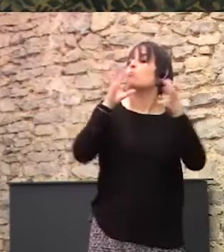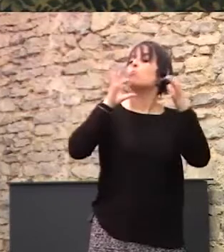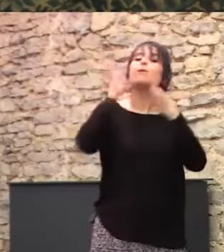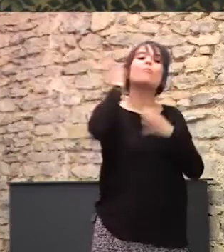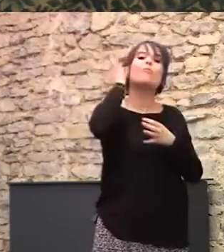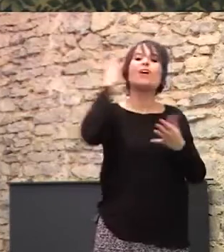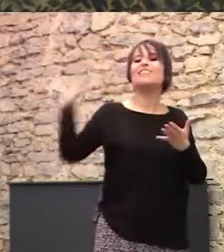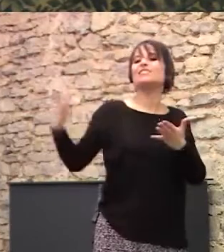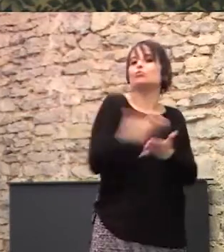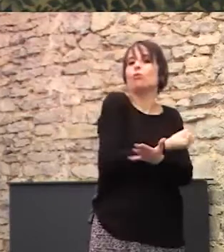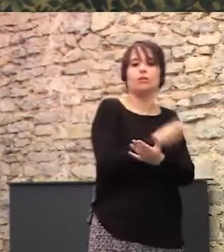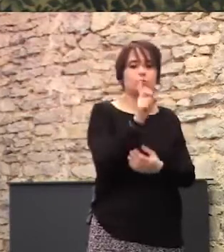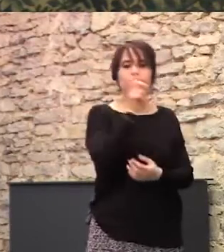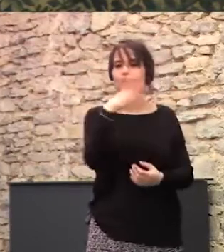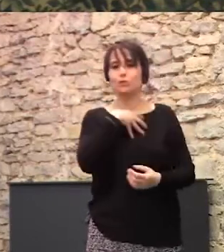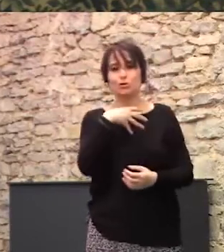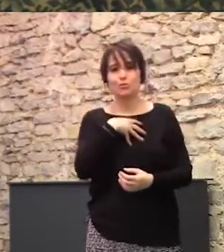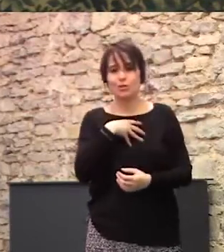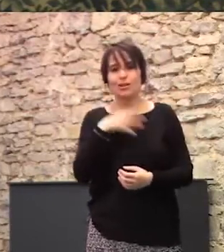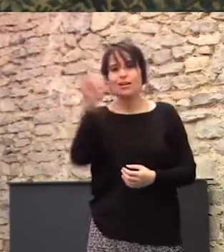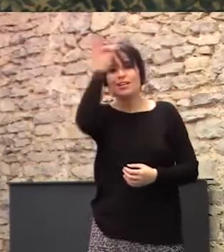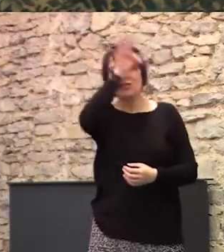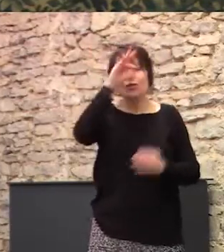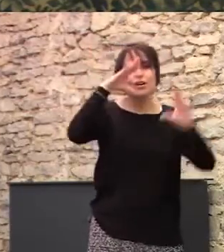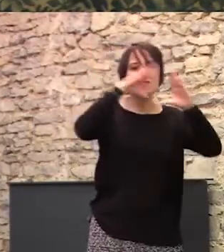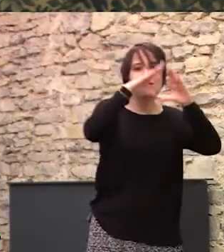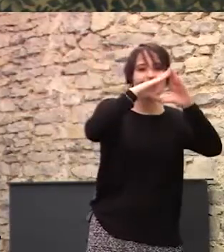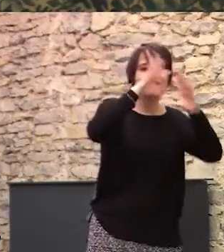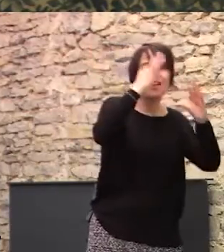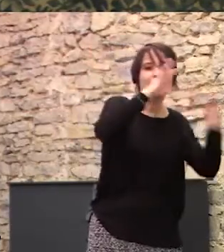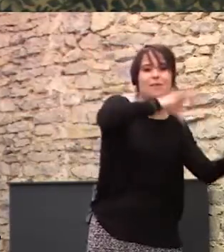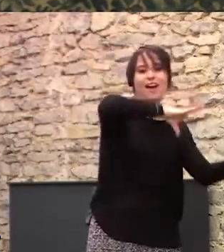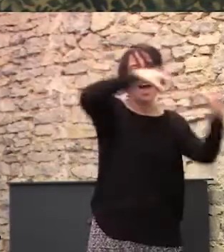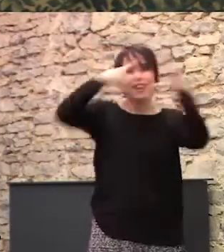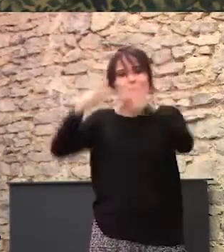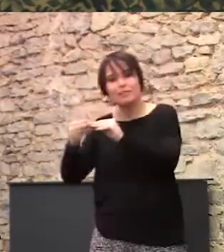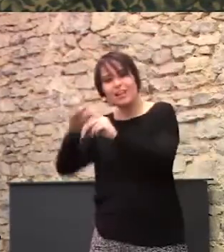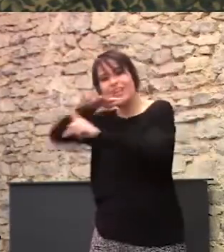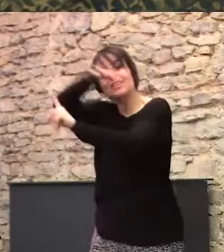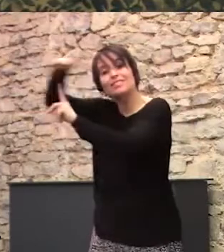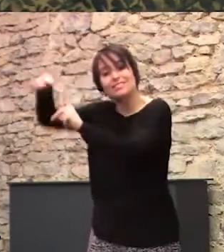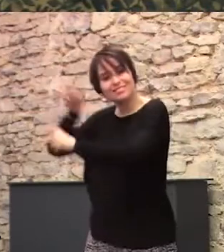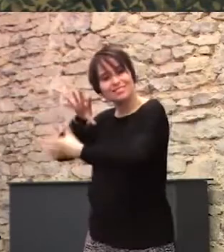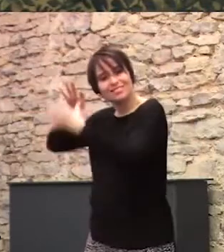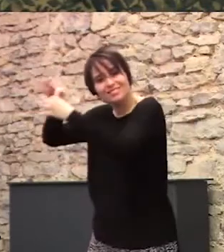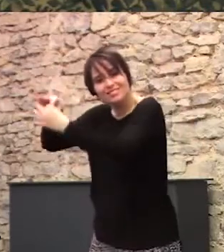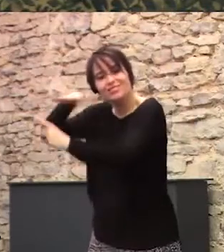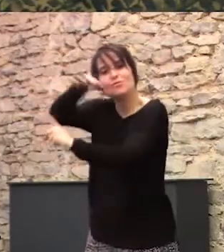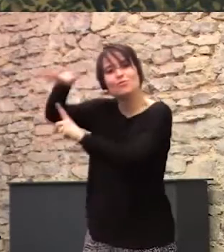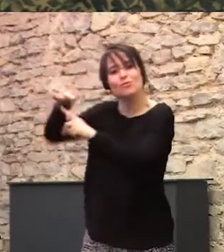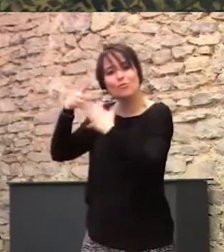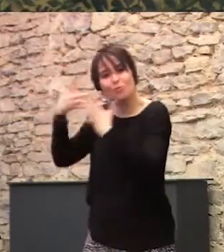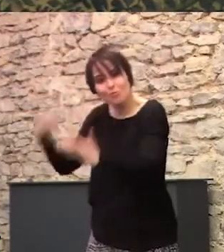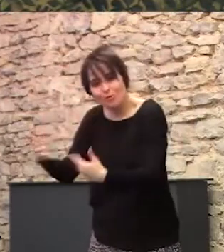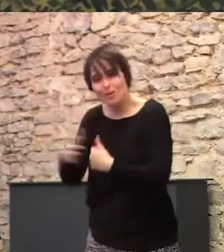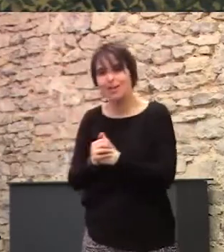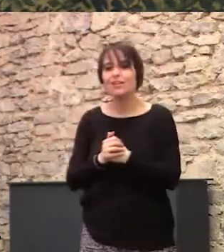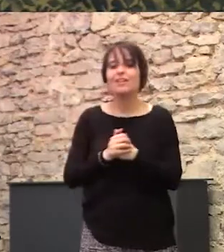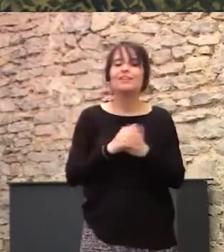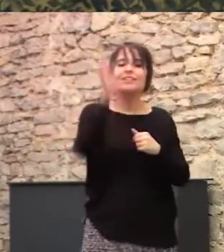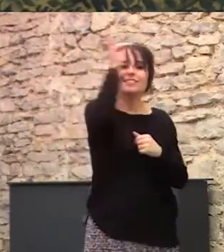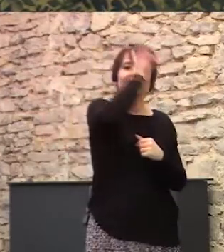general. La teoría feminista tiene que estar aterrizada, teniendo en cuenta el contexto local, tener en cuenta